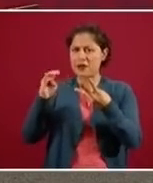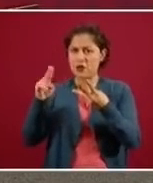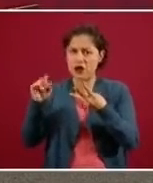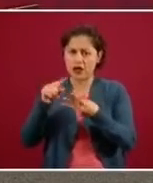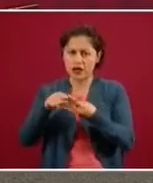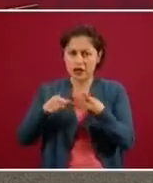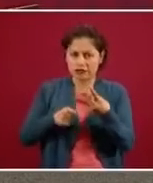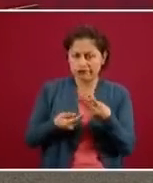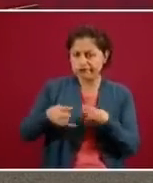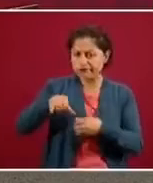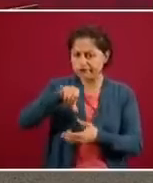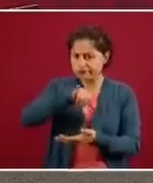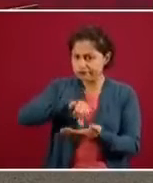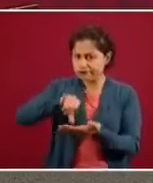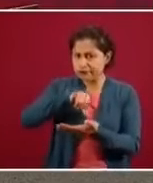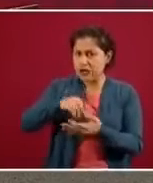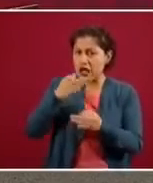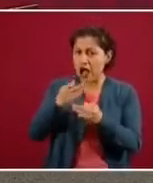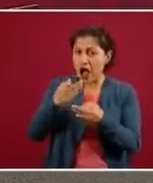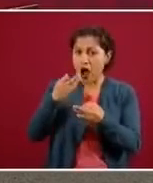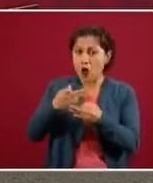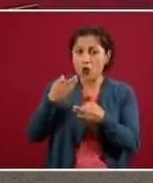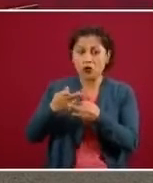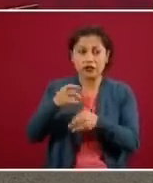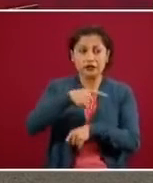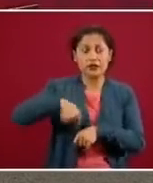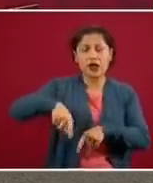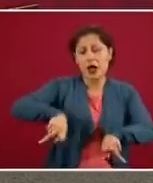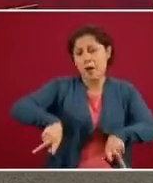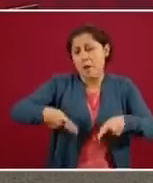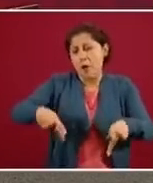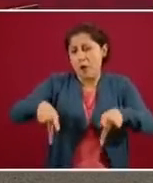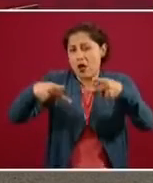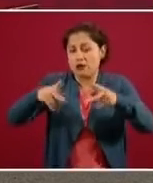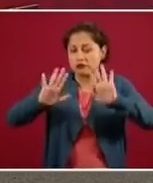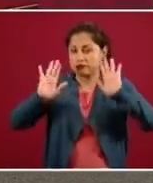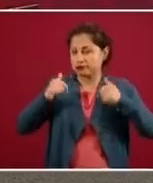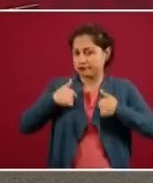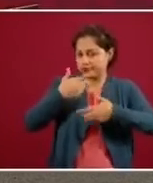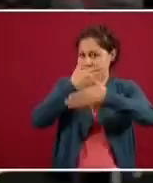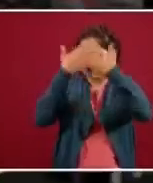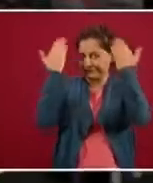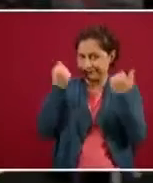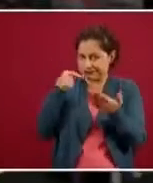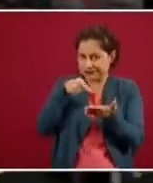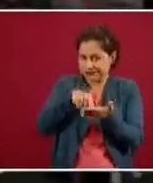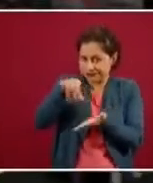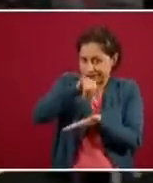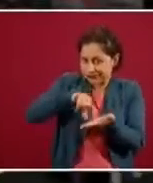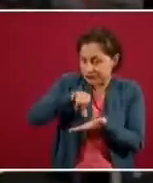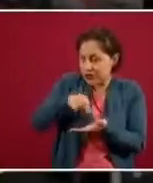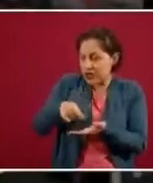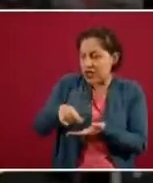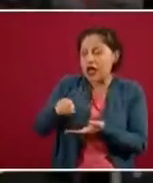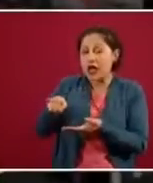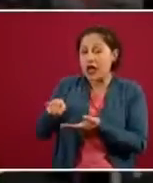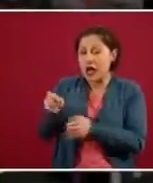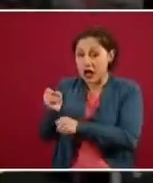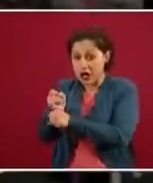granel, no sé, no está comprobado científicamente, no lo sé, pero es válido que la sociedad